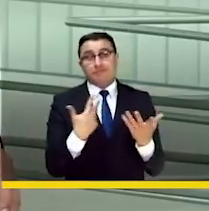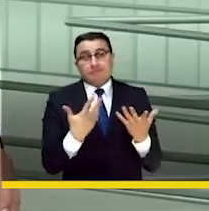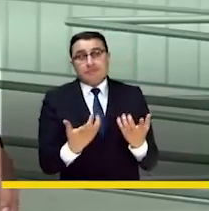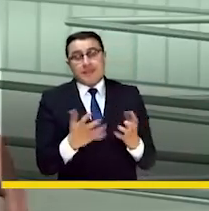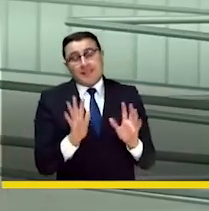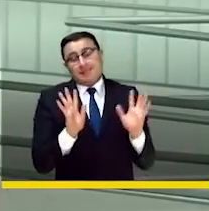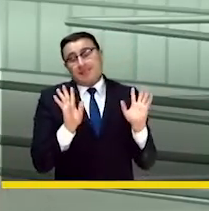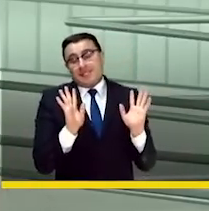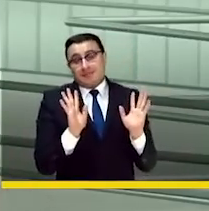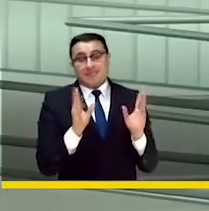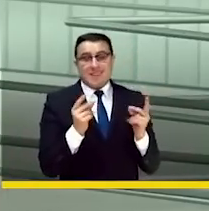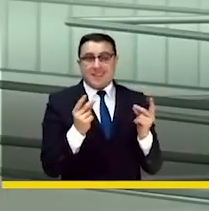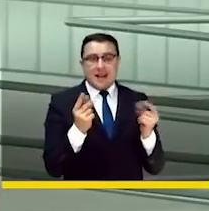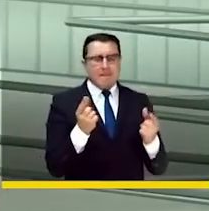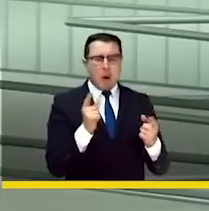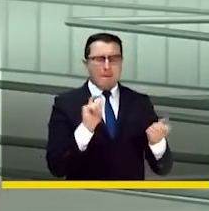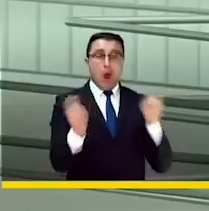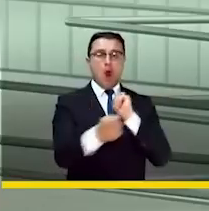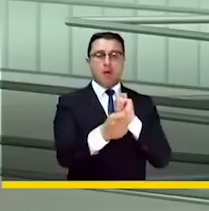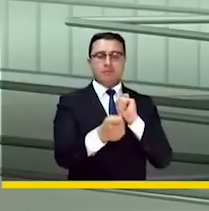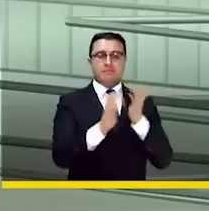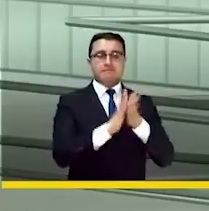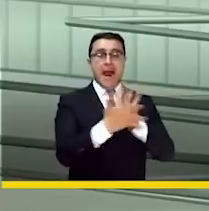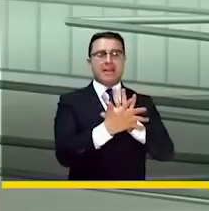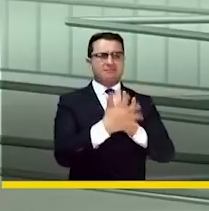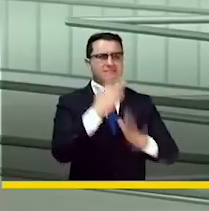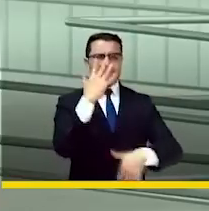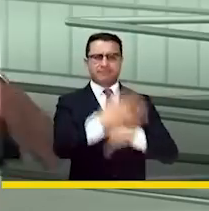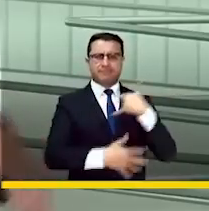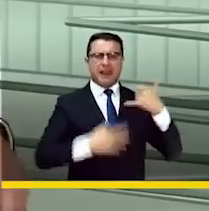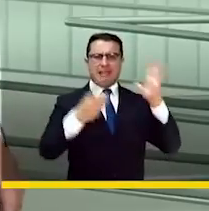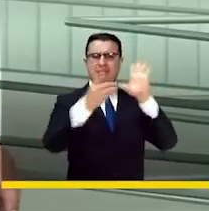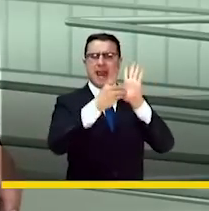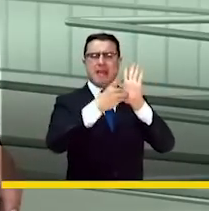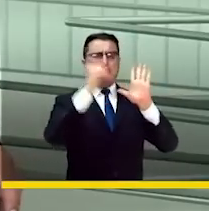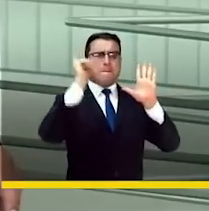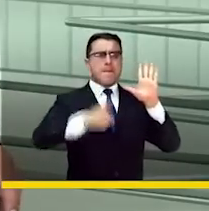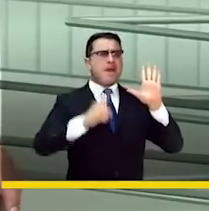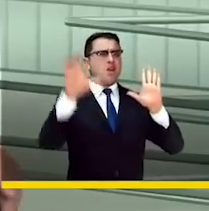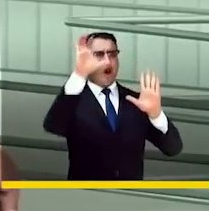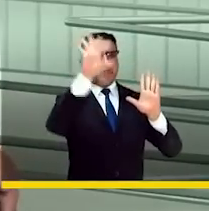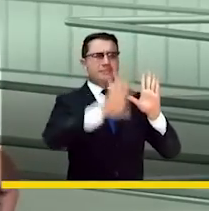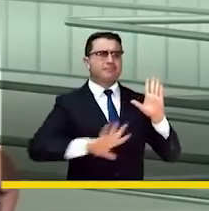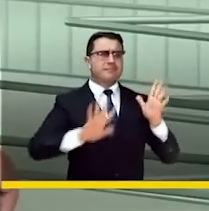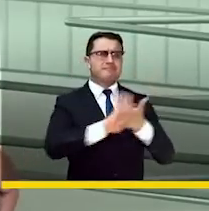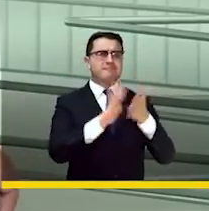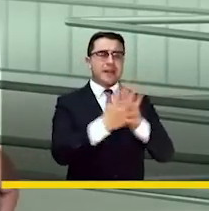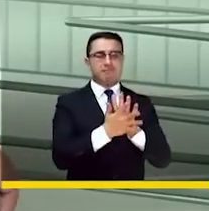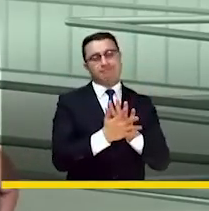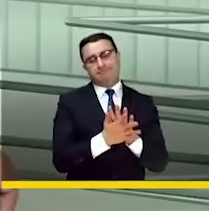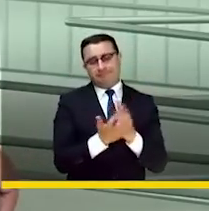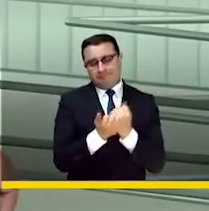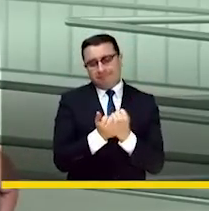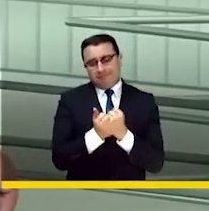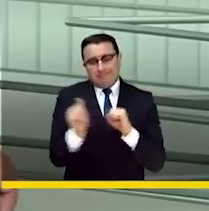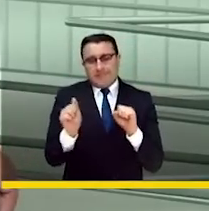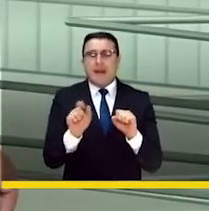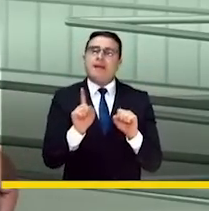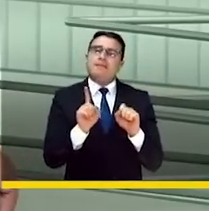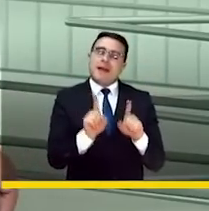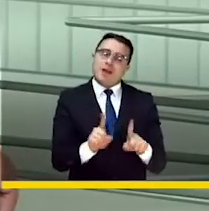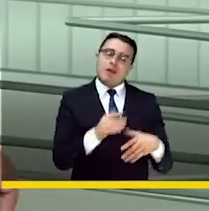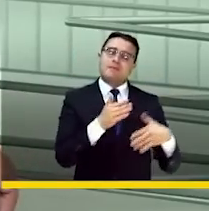De manera fulminante, instantánea, decrétese la paz en Colombia, sino que es un proceso que